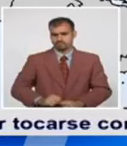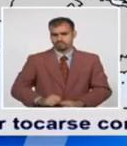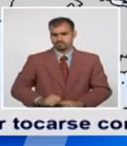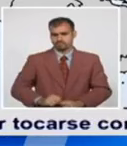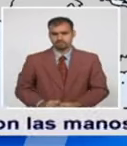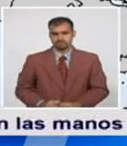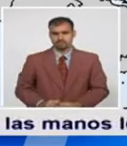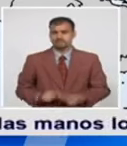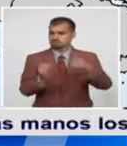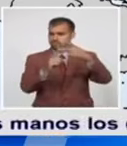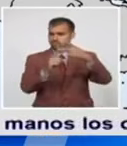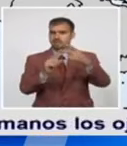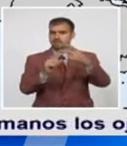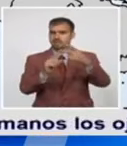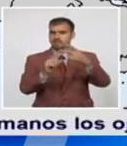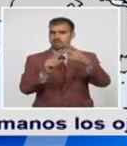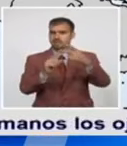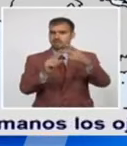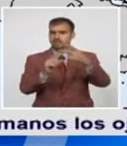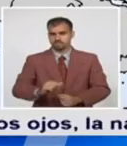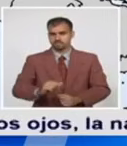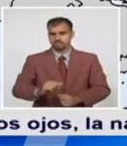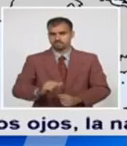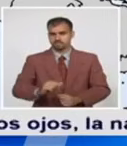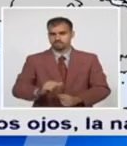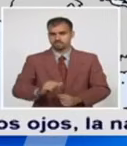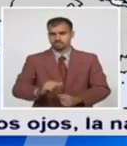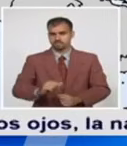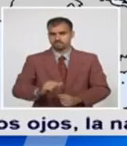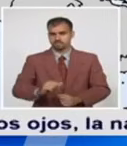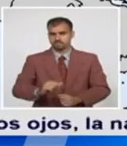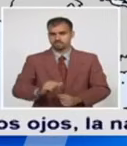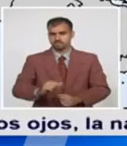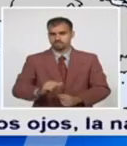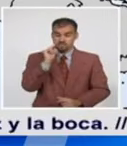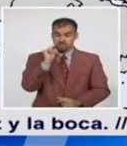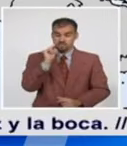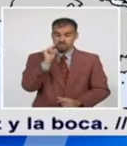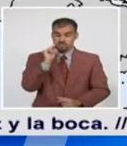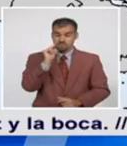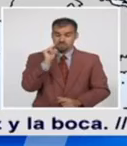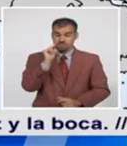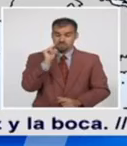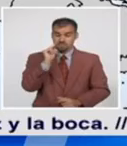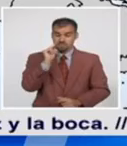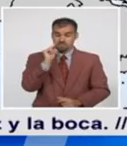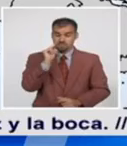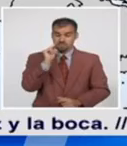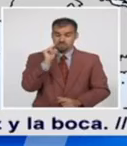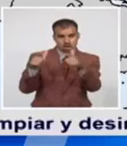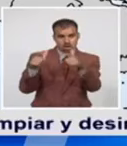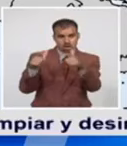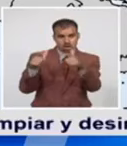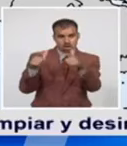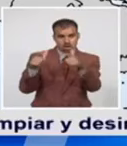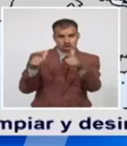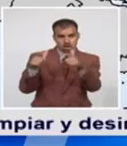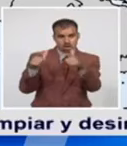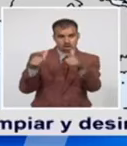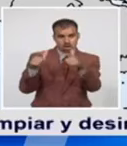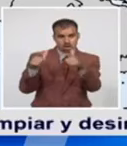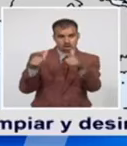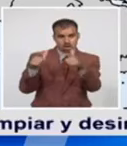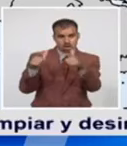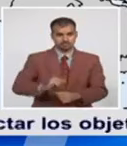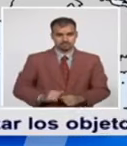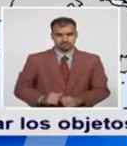Mayabeque, que peligrosamente ha ido aumentando el número de casos, 46 ayer.